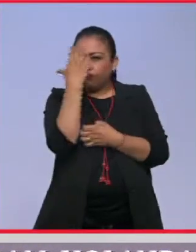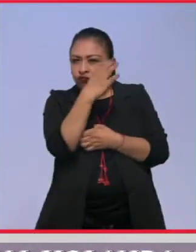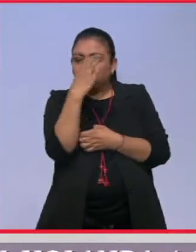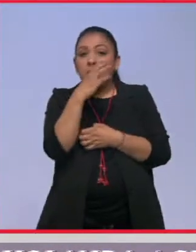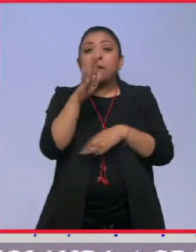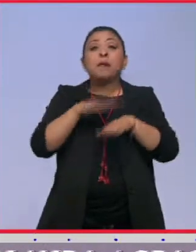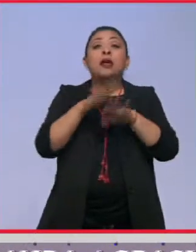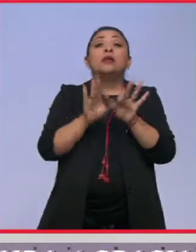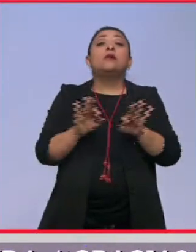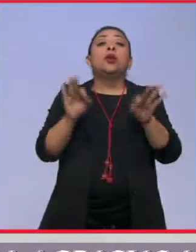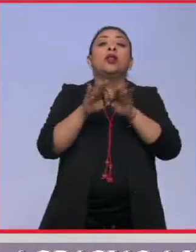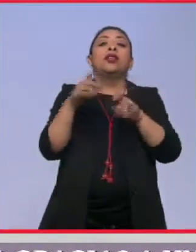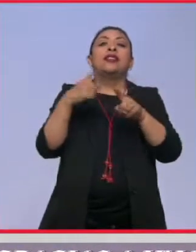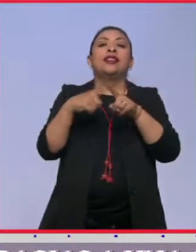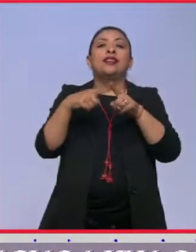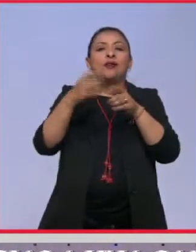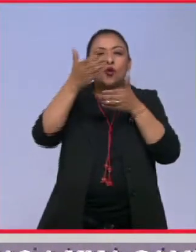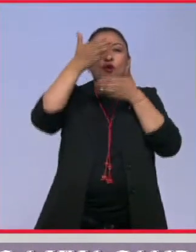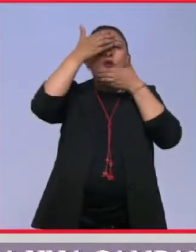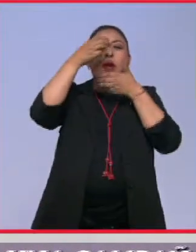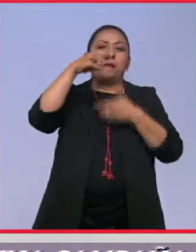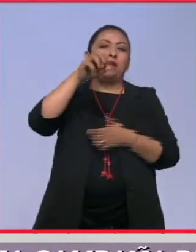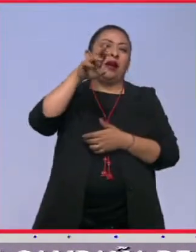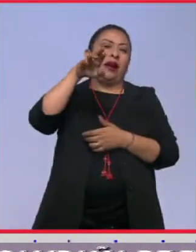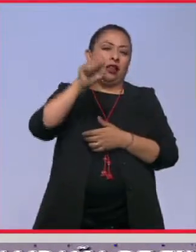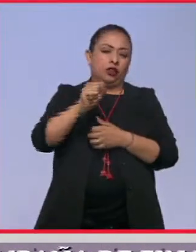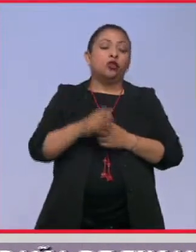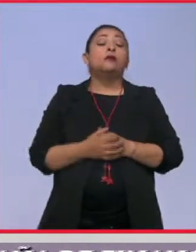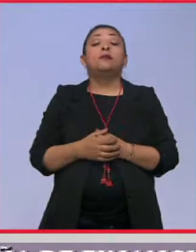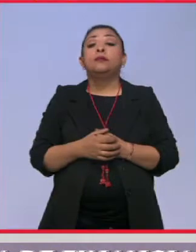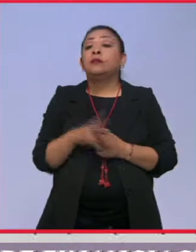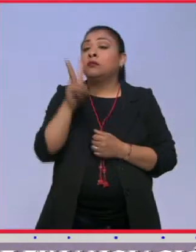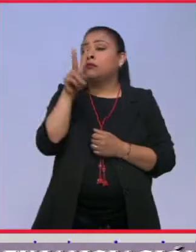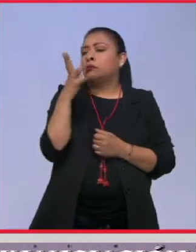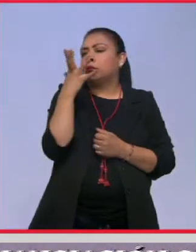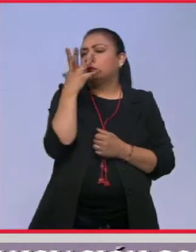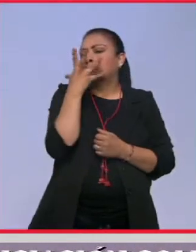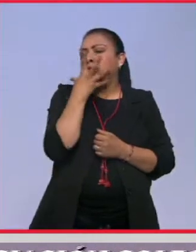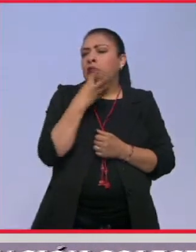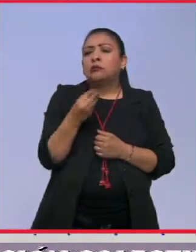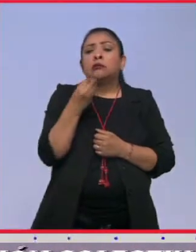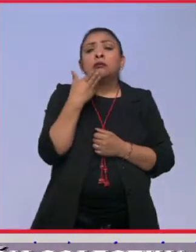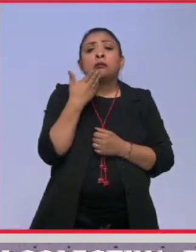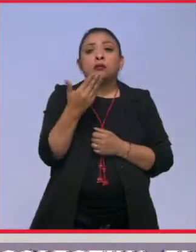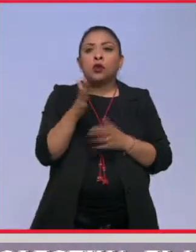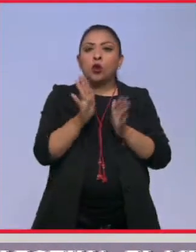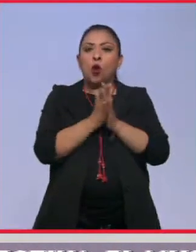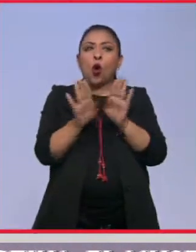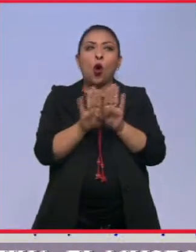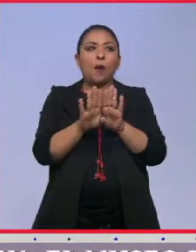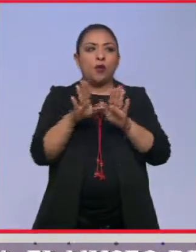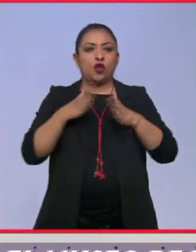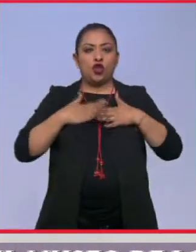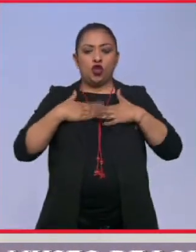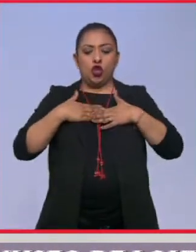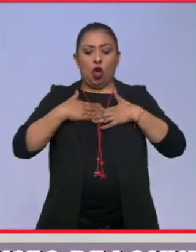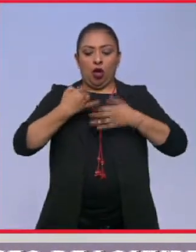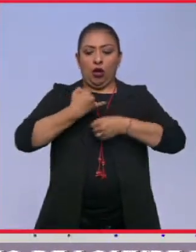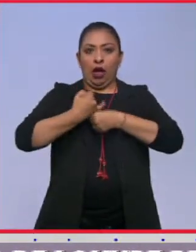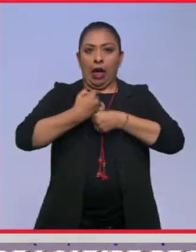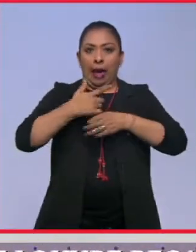del subcomandante Marcos. Es fascinante ser un objeto de estudio y no el que está haciendo el